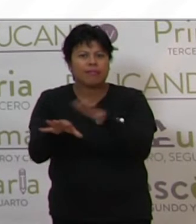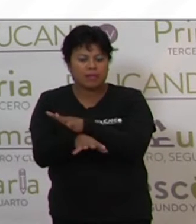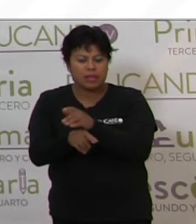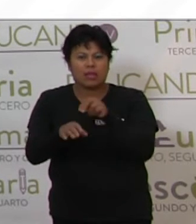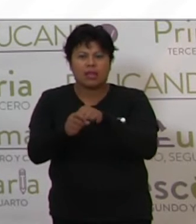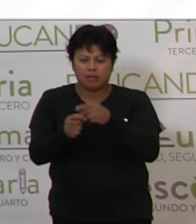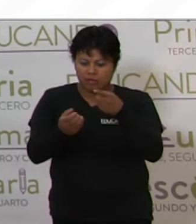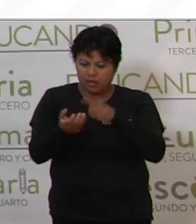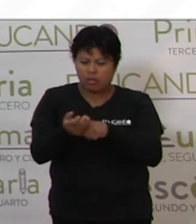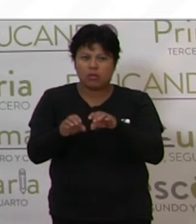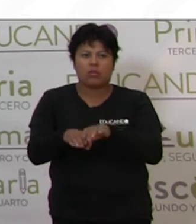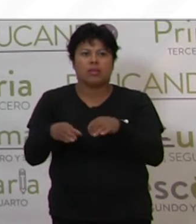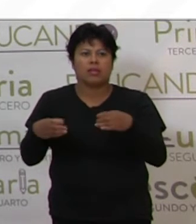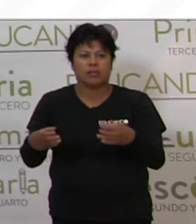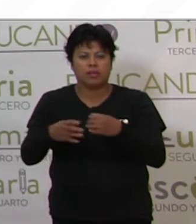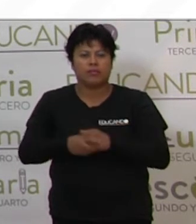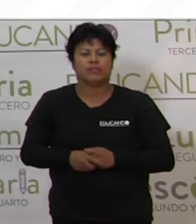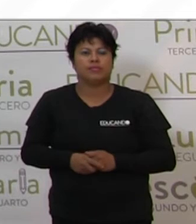un cuento.